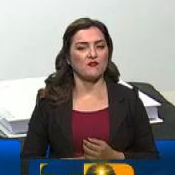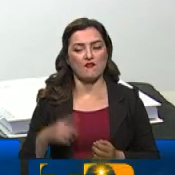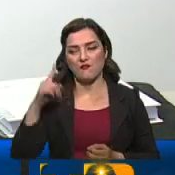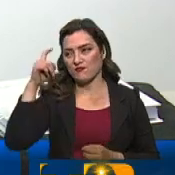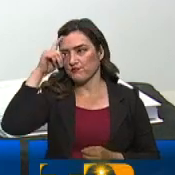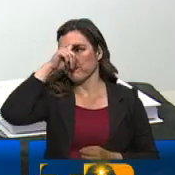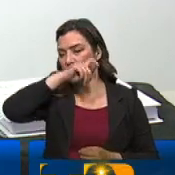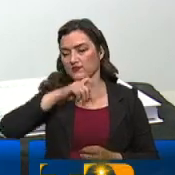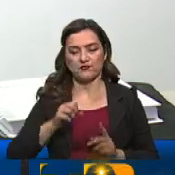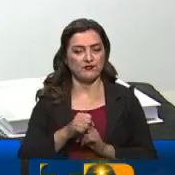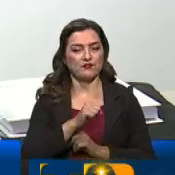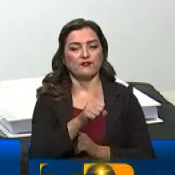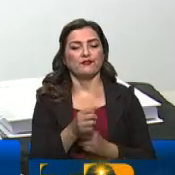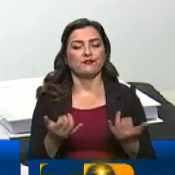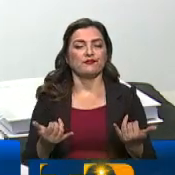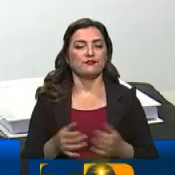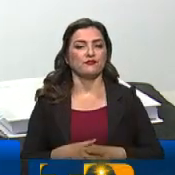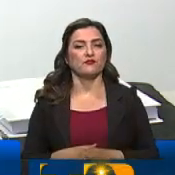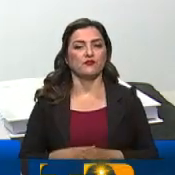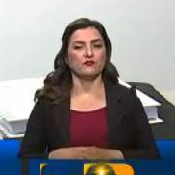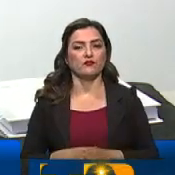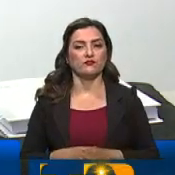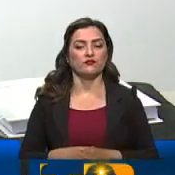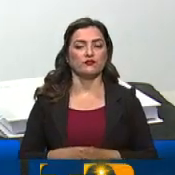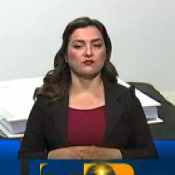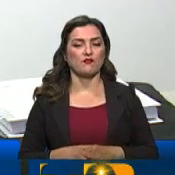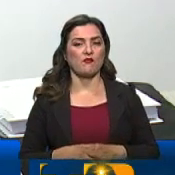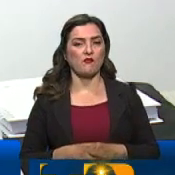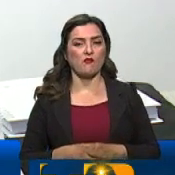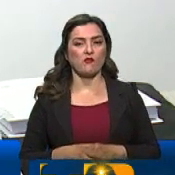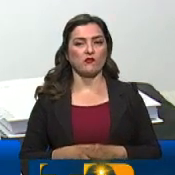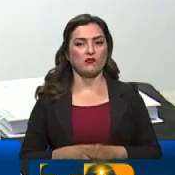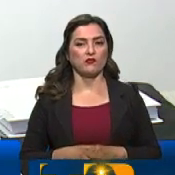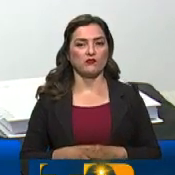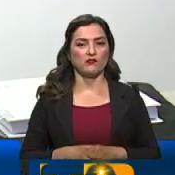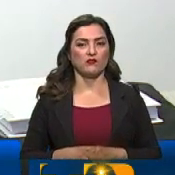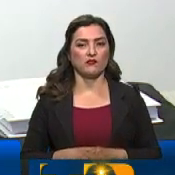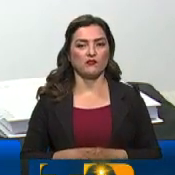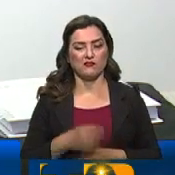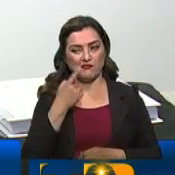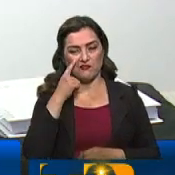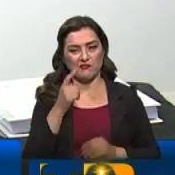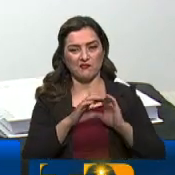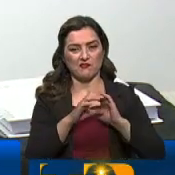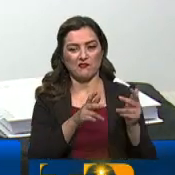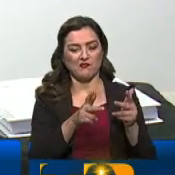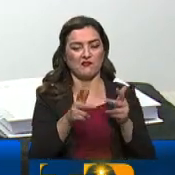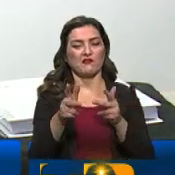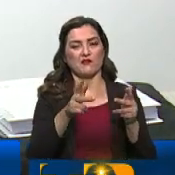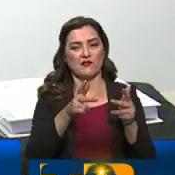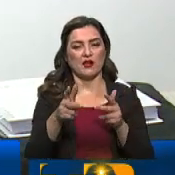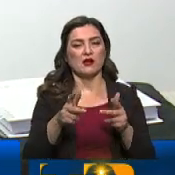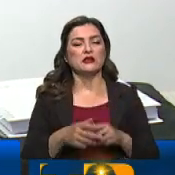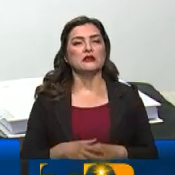crítica que finalmente al tiempo de hoy creo que va a ser muy evidente palpar que la cantidad de buses que están saliendo a operar